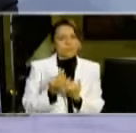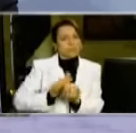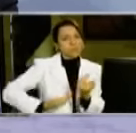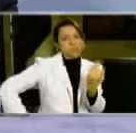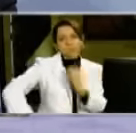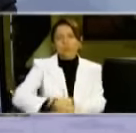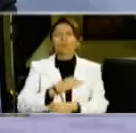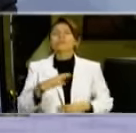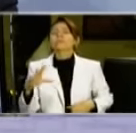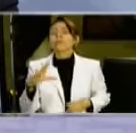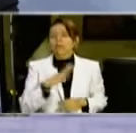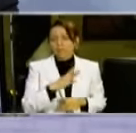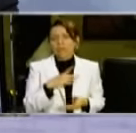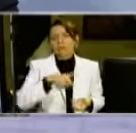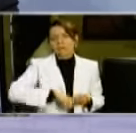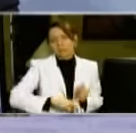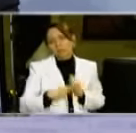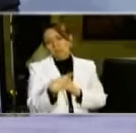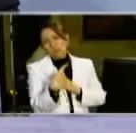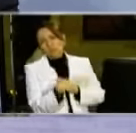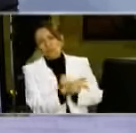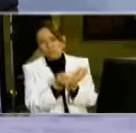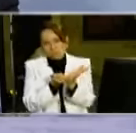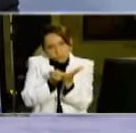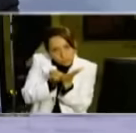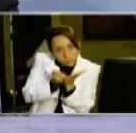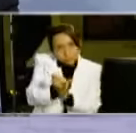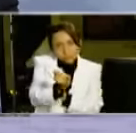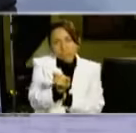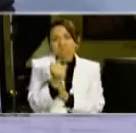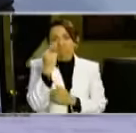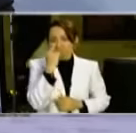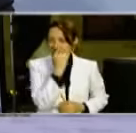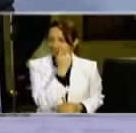toma decisiones que pesan o que